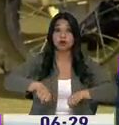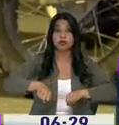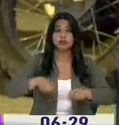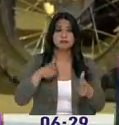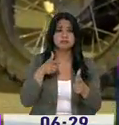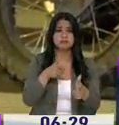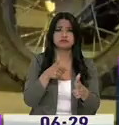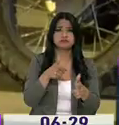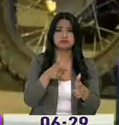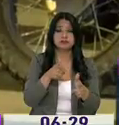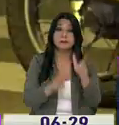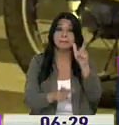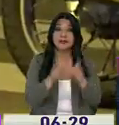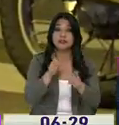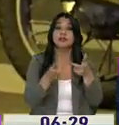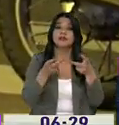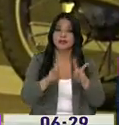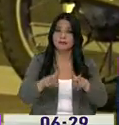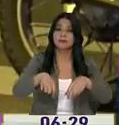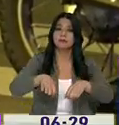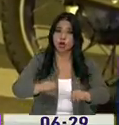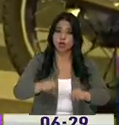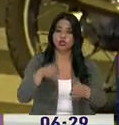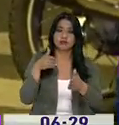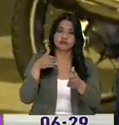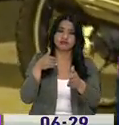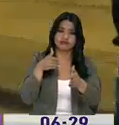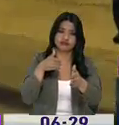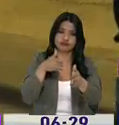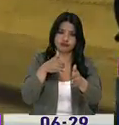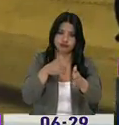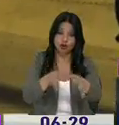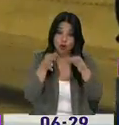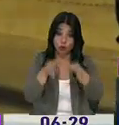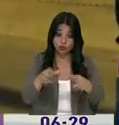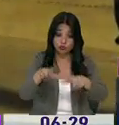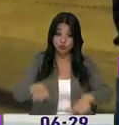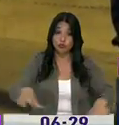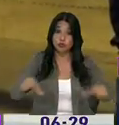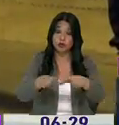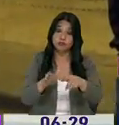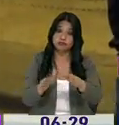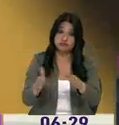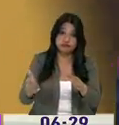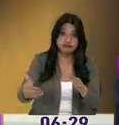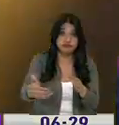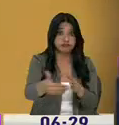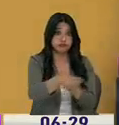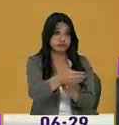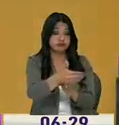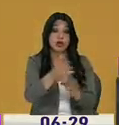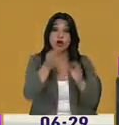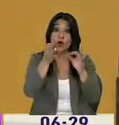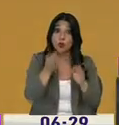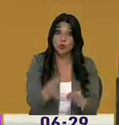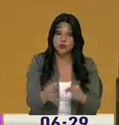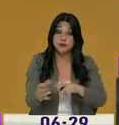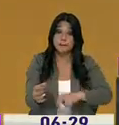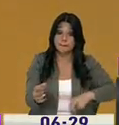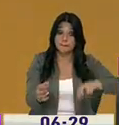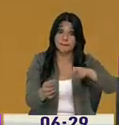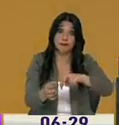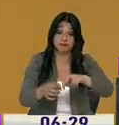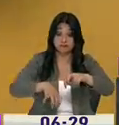ciudadano que también se movilizaba en moto. En el lugar antes mencionado fue interceptado y al momento que los delincuentes lo